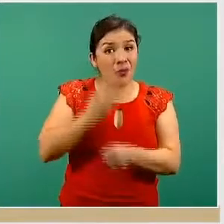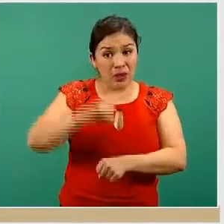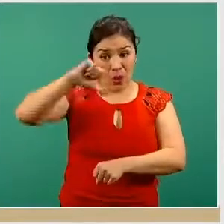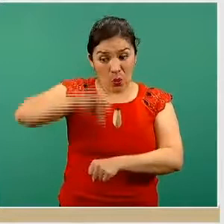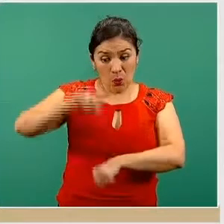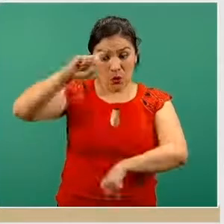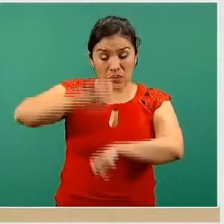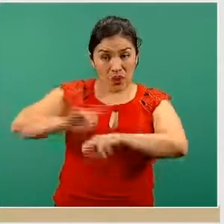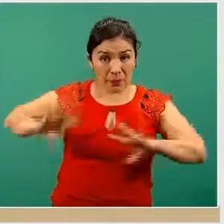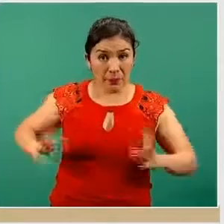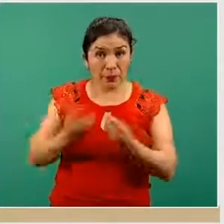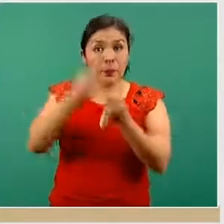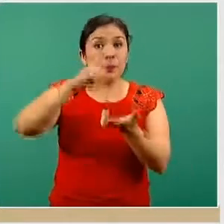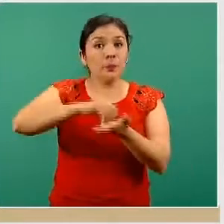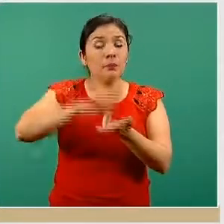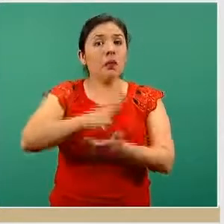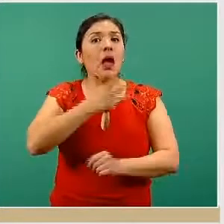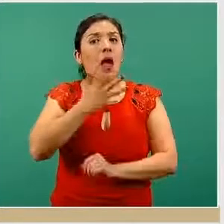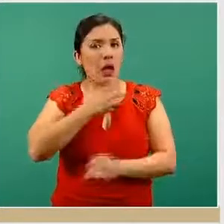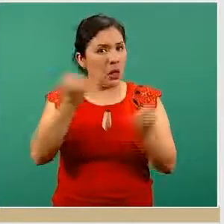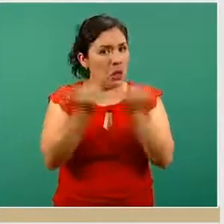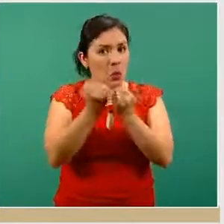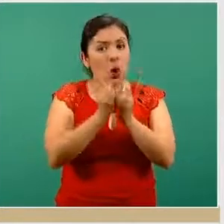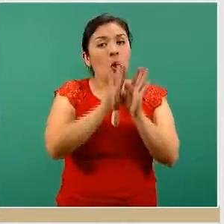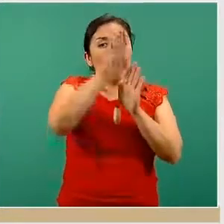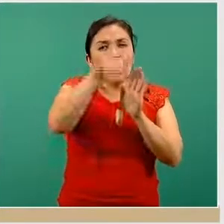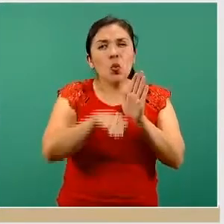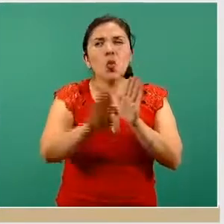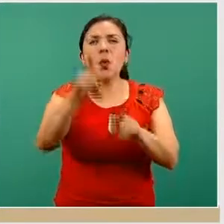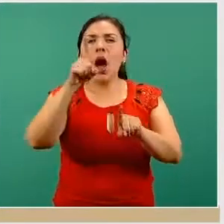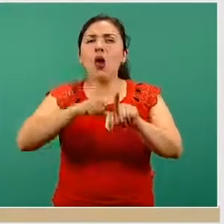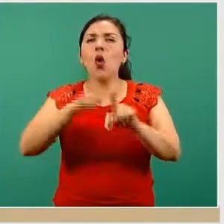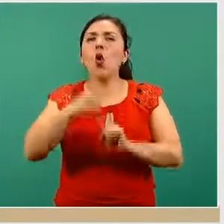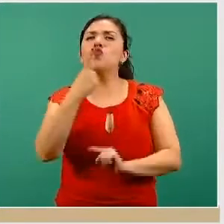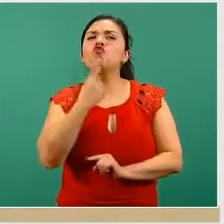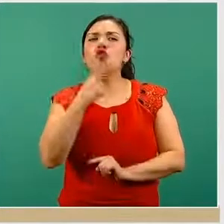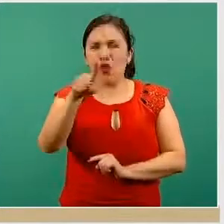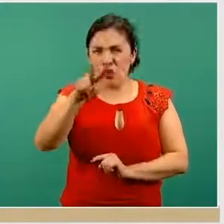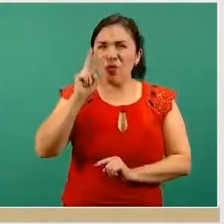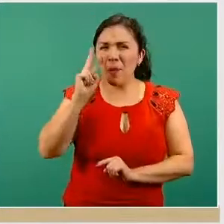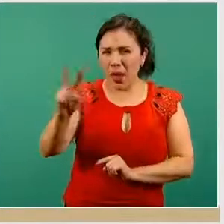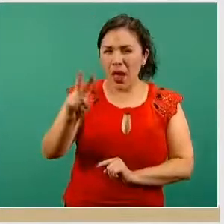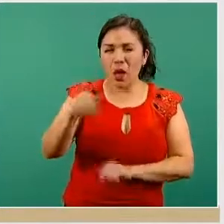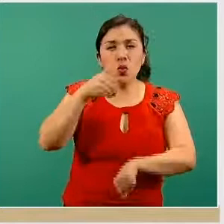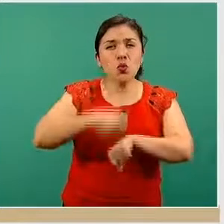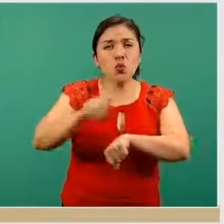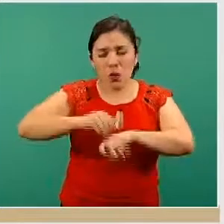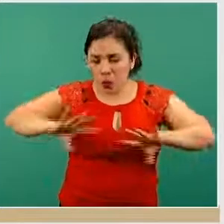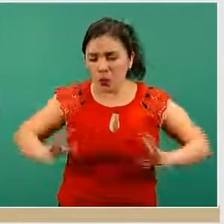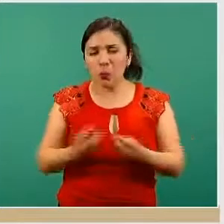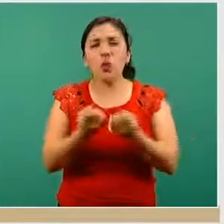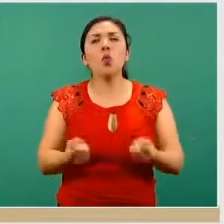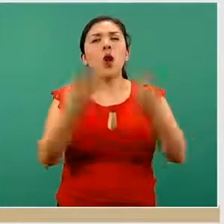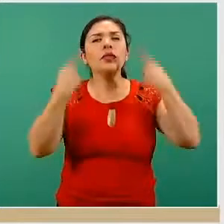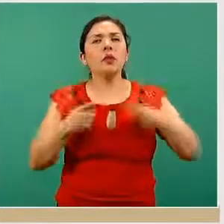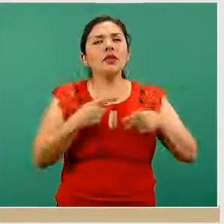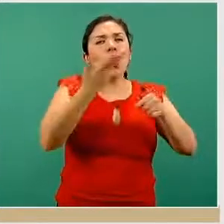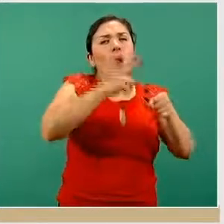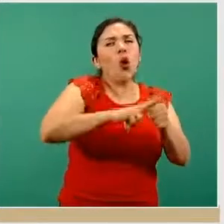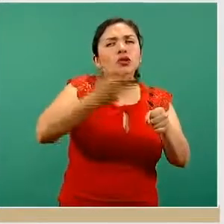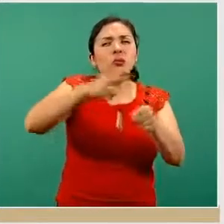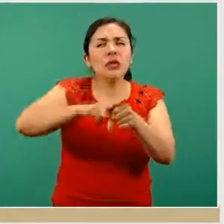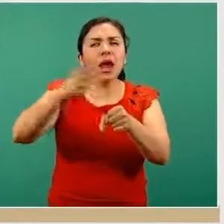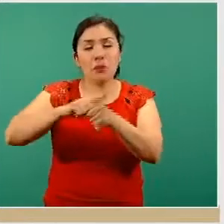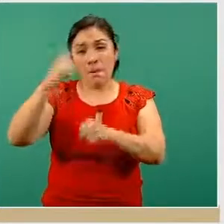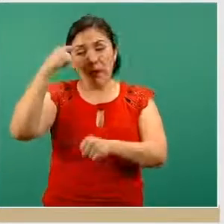hoy, también podemos identificar tanto en la curva roja que ustedes observan, pues al número total de personas hospitalizadas en camas